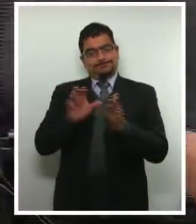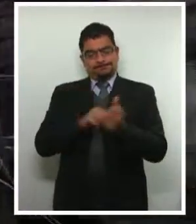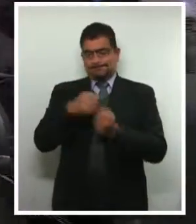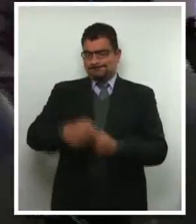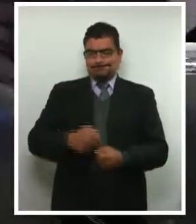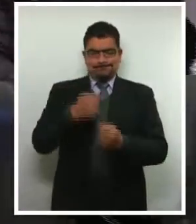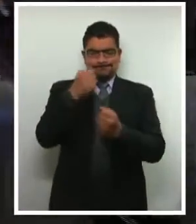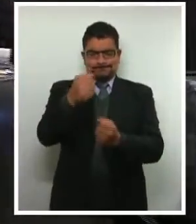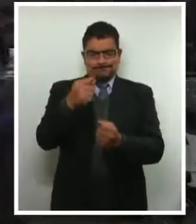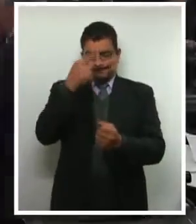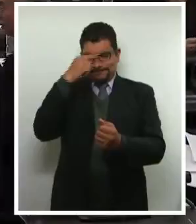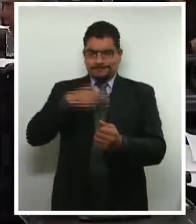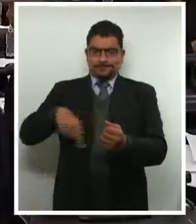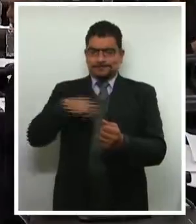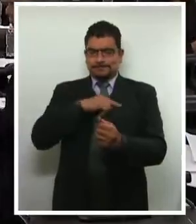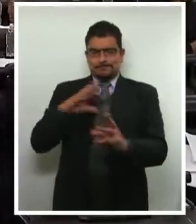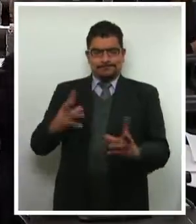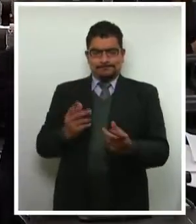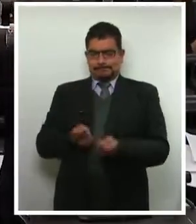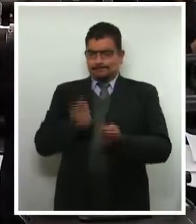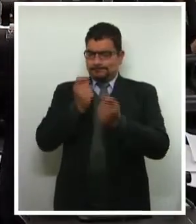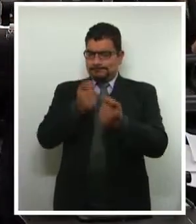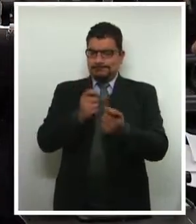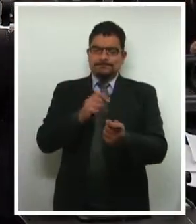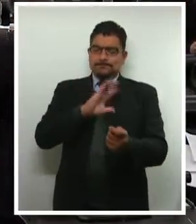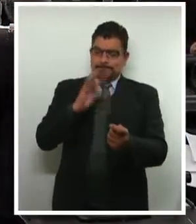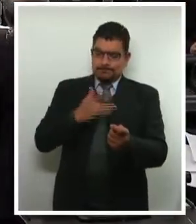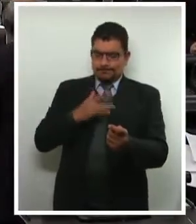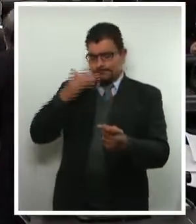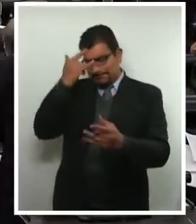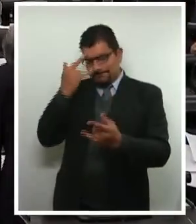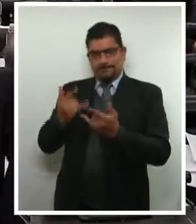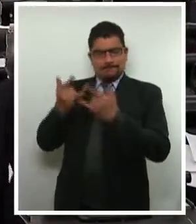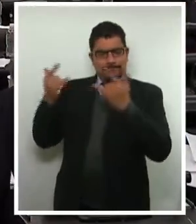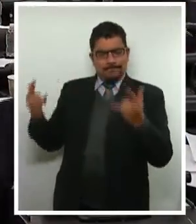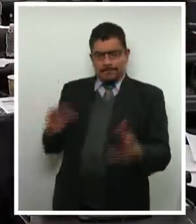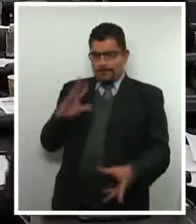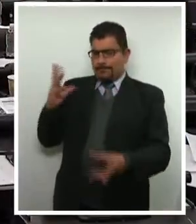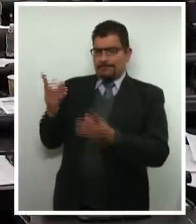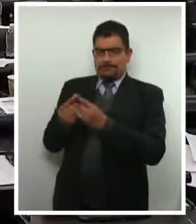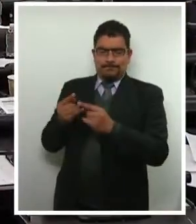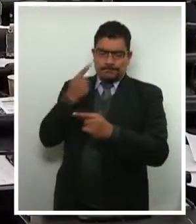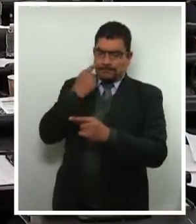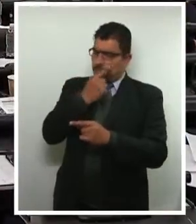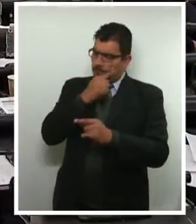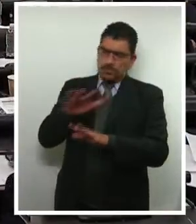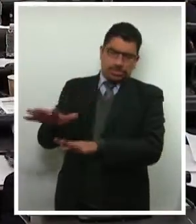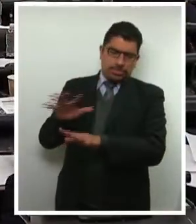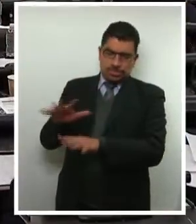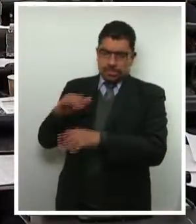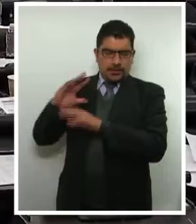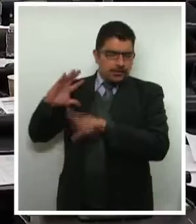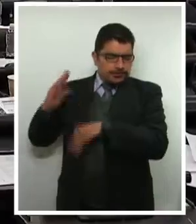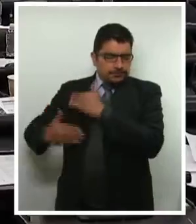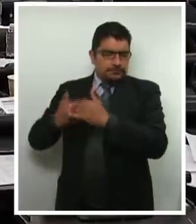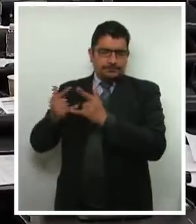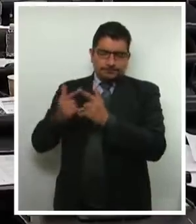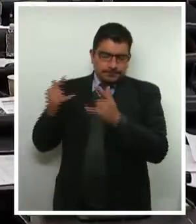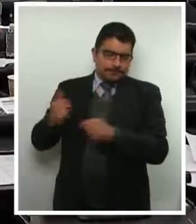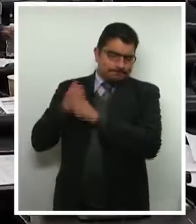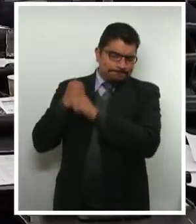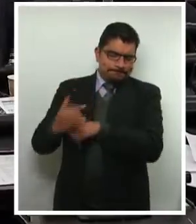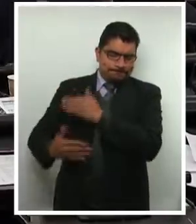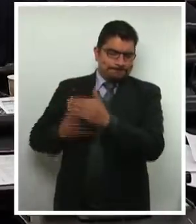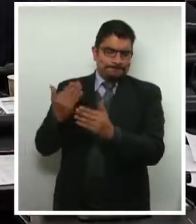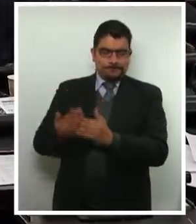Al hacerlo, rememora sus incontables grandezas, hazañas y sufrimiento. Rinde homenaje